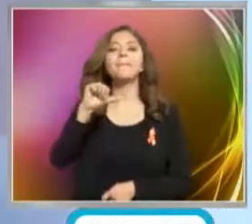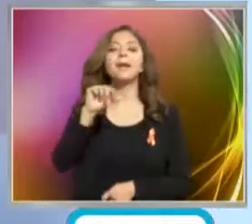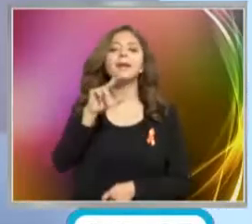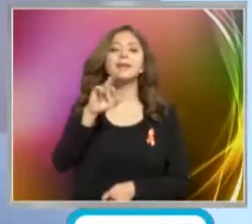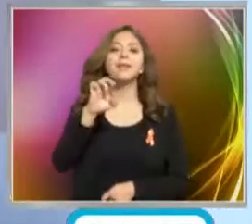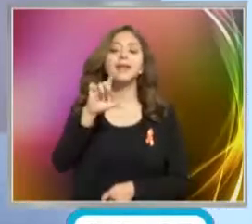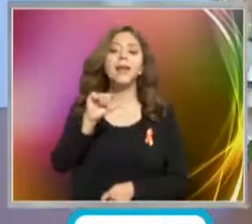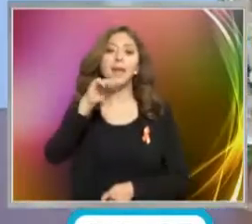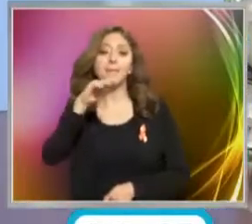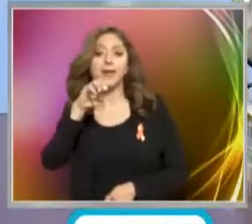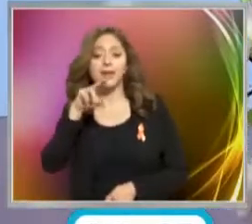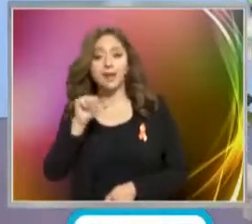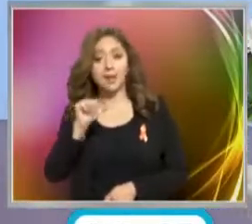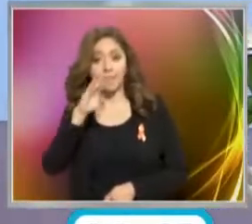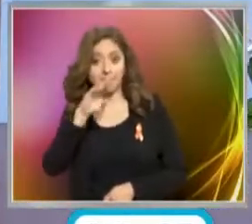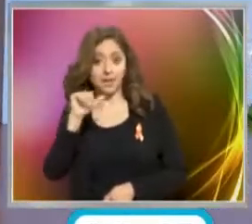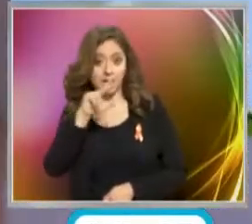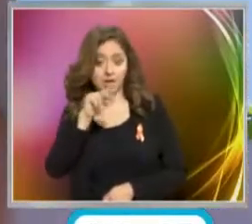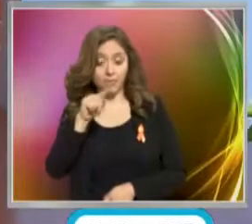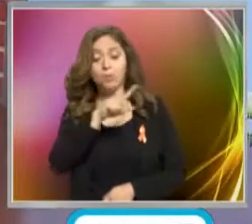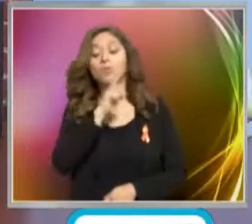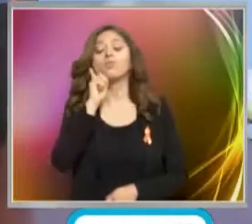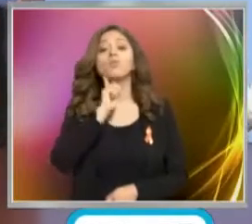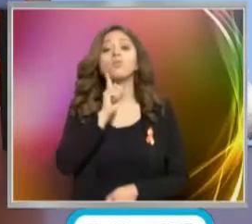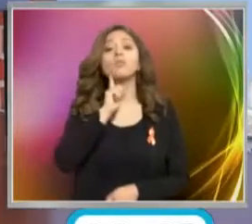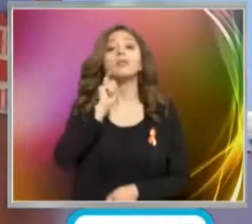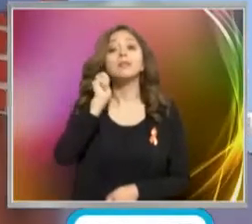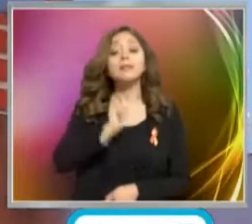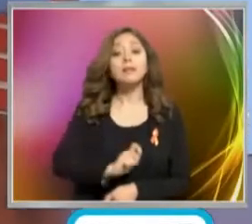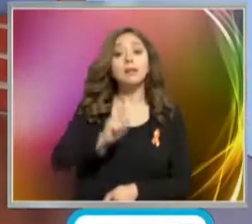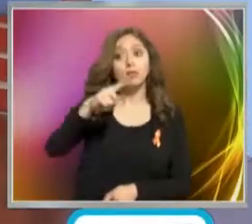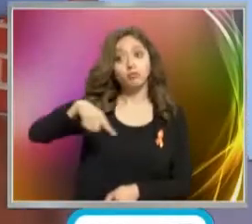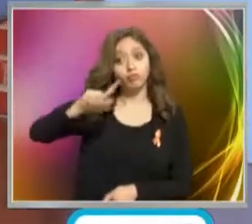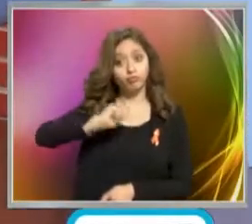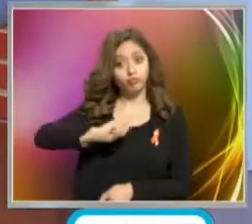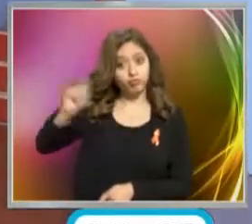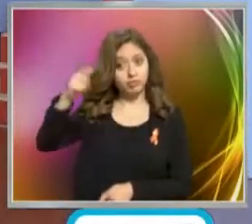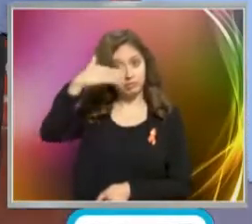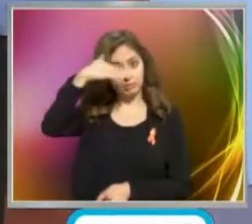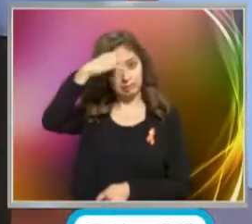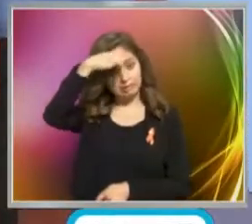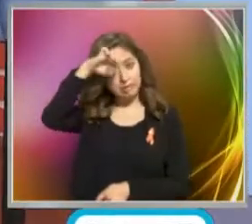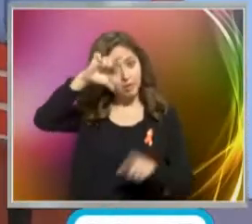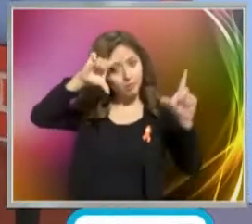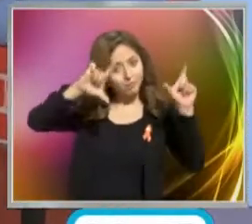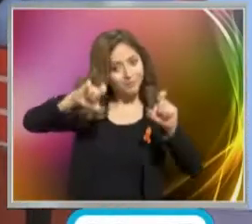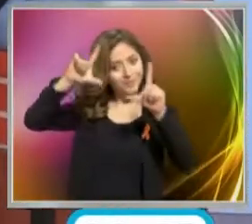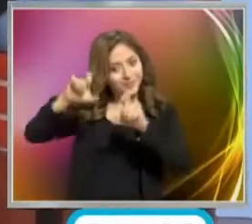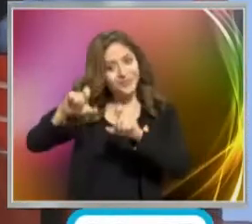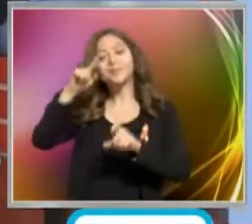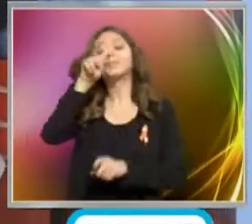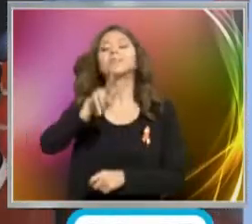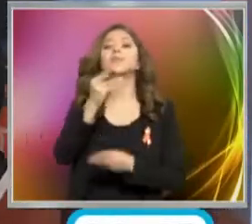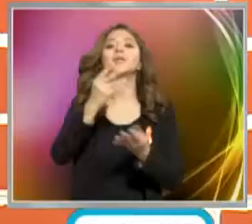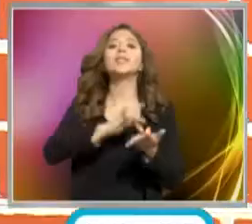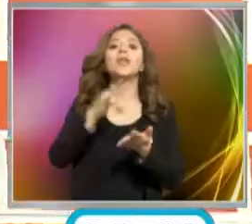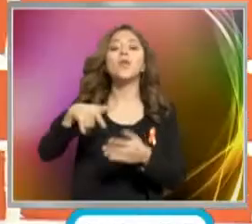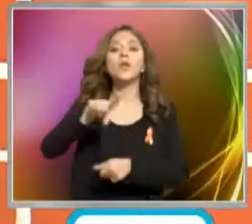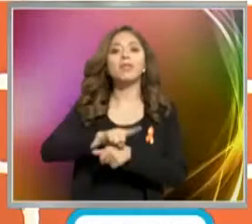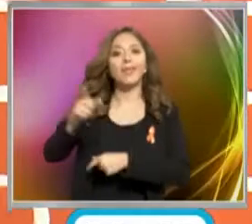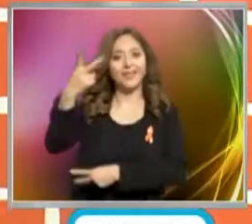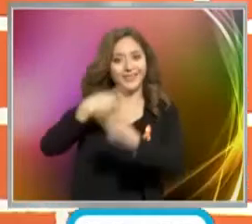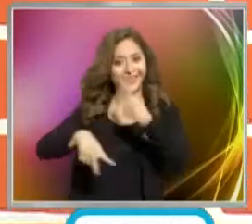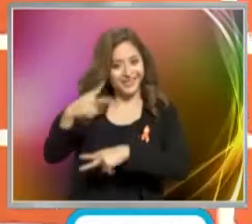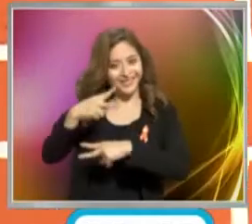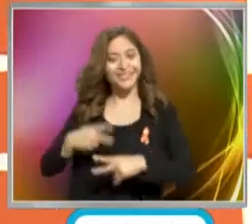Mena Barreto, quien es especialista en fotografía. Yo te agradezco muchísimo que estés con nosotros el día de hoy, gracias por la Marcela.